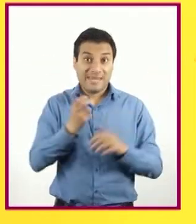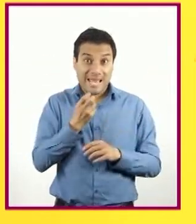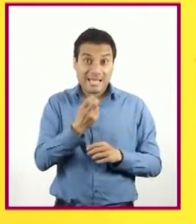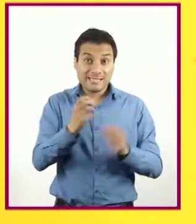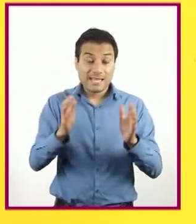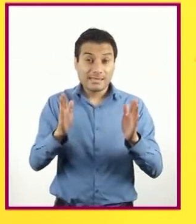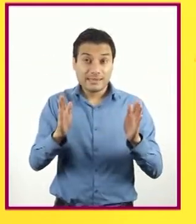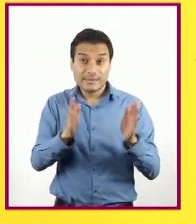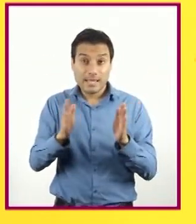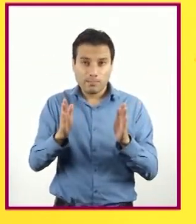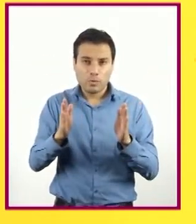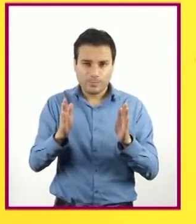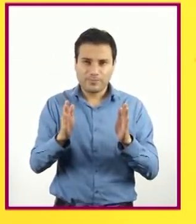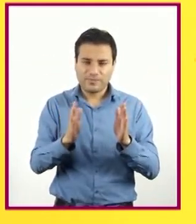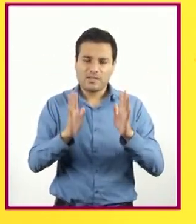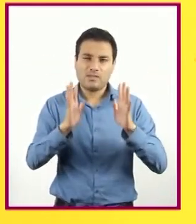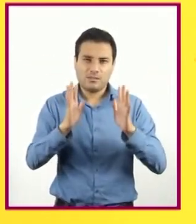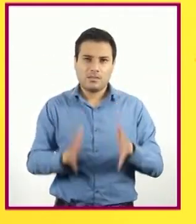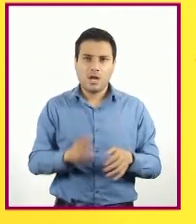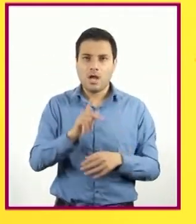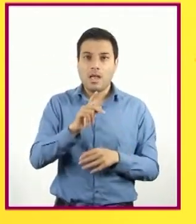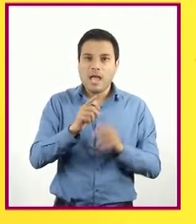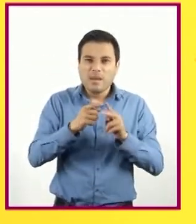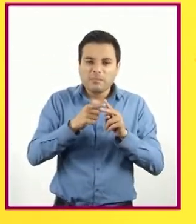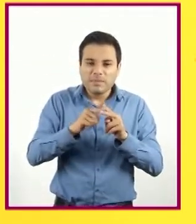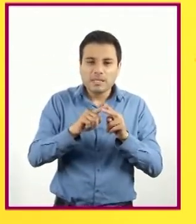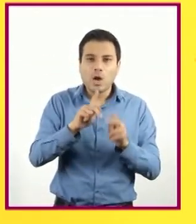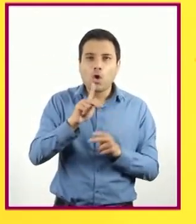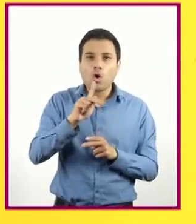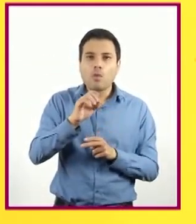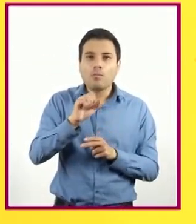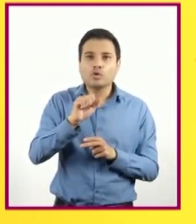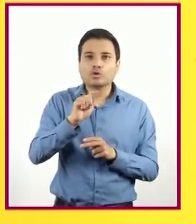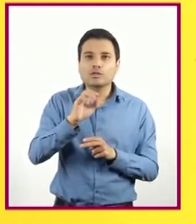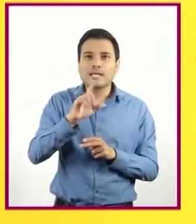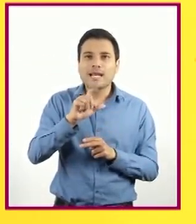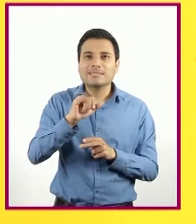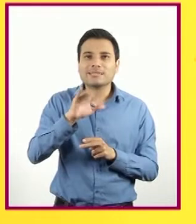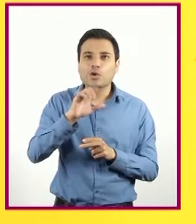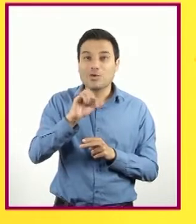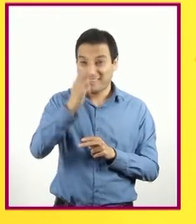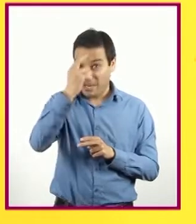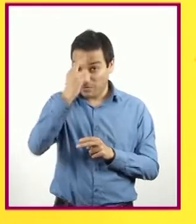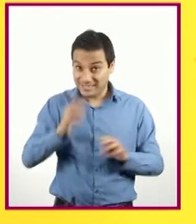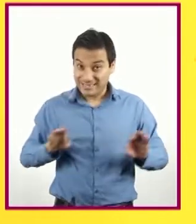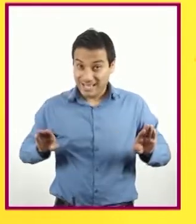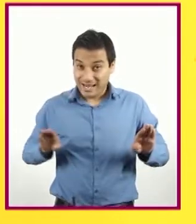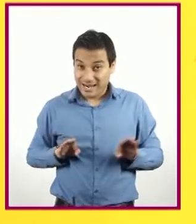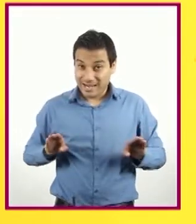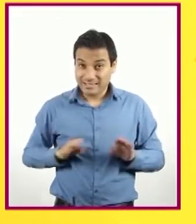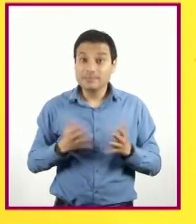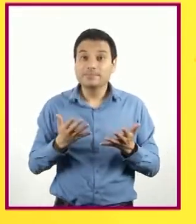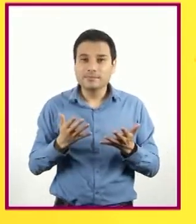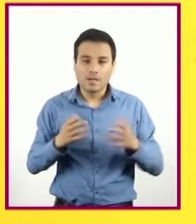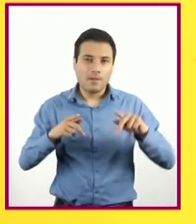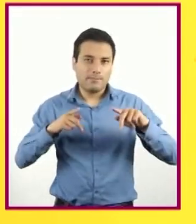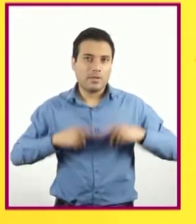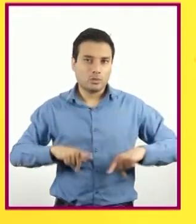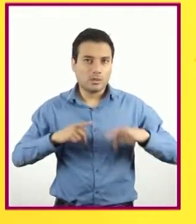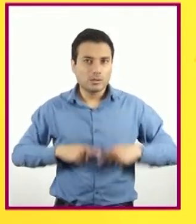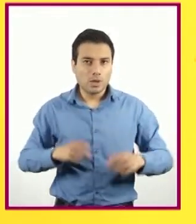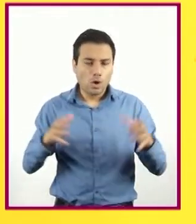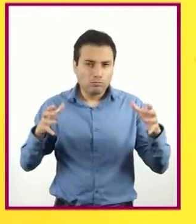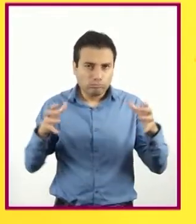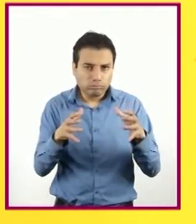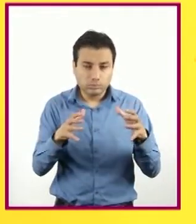las características del posclásico, que, recordemos, se caracteriza por sociedades con una